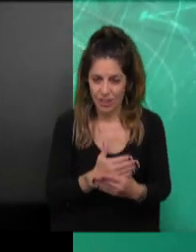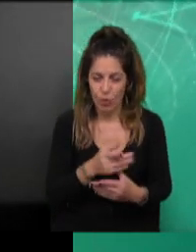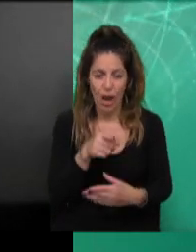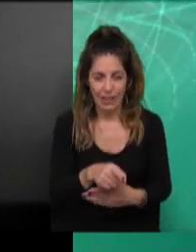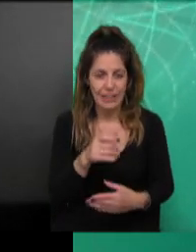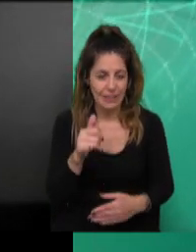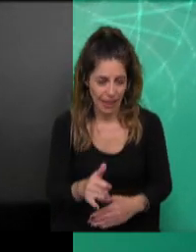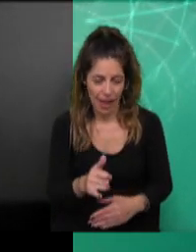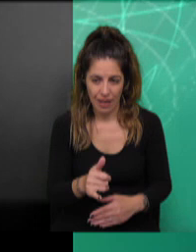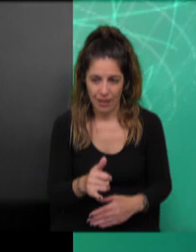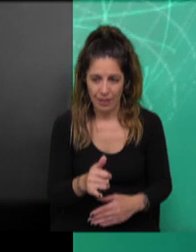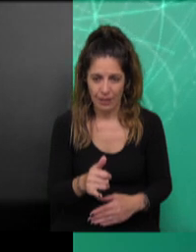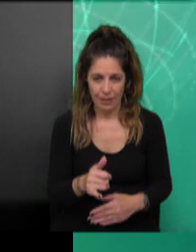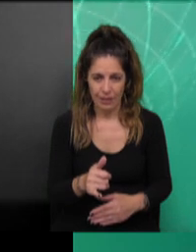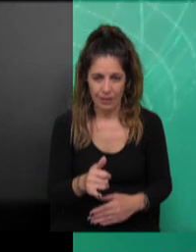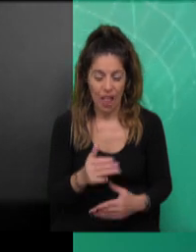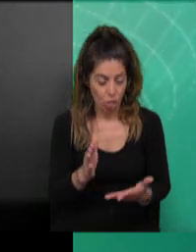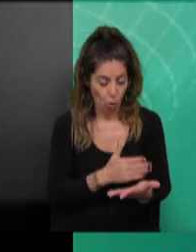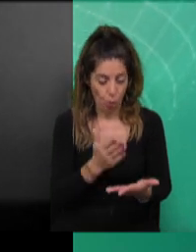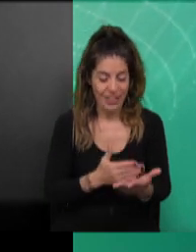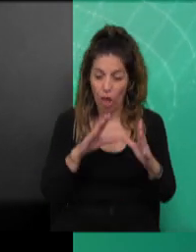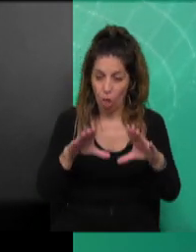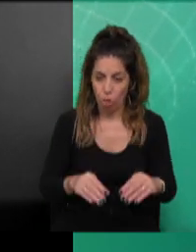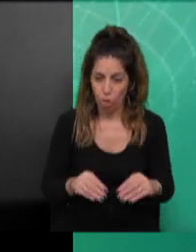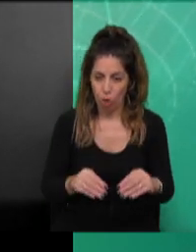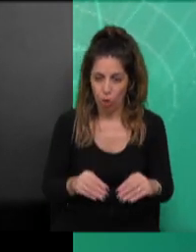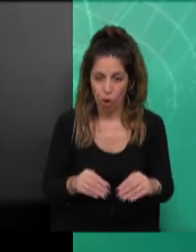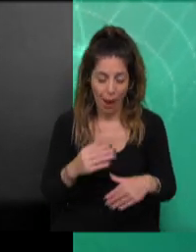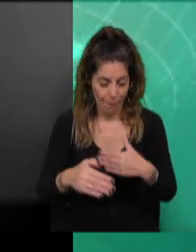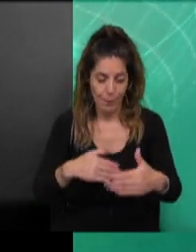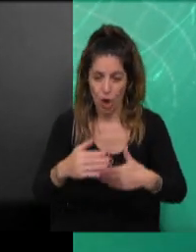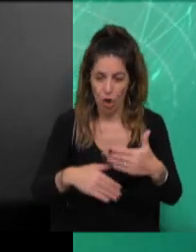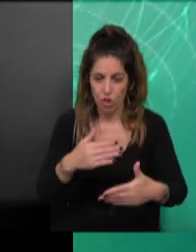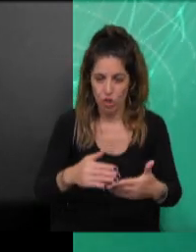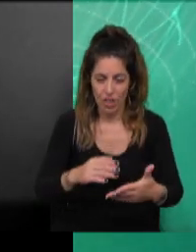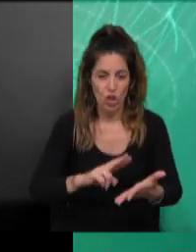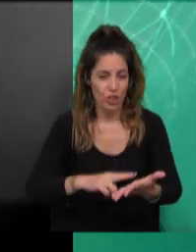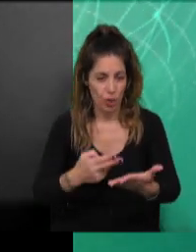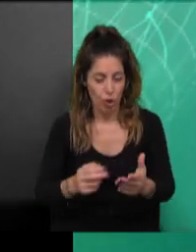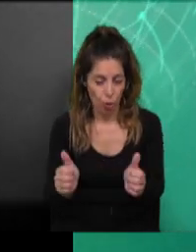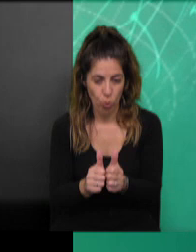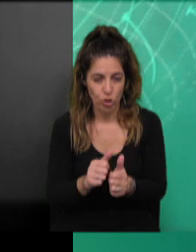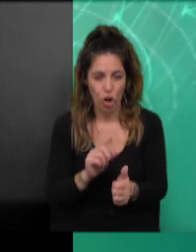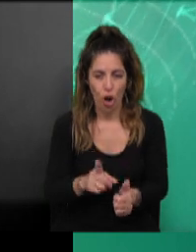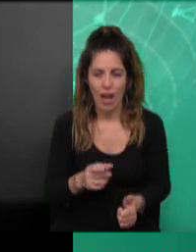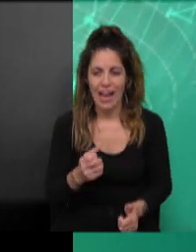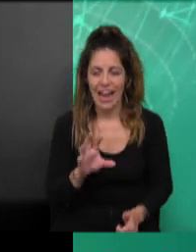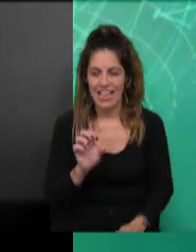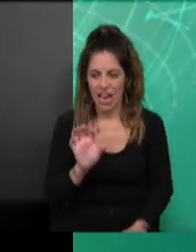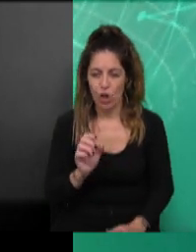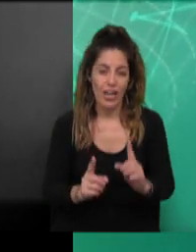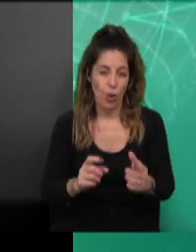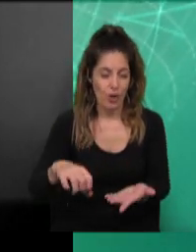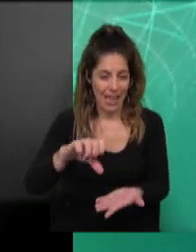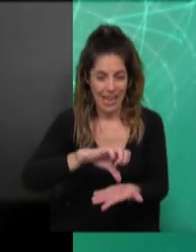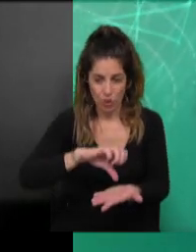está eh está documentado todo lo que lo lo que fue el proceso del traductor junto a Galeano en algunas de las ciudades entre